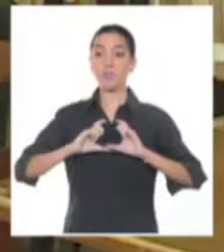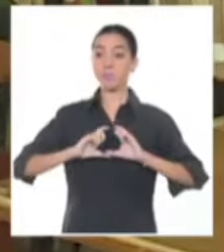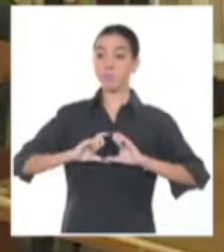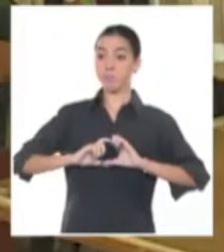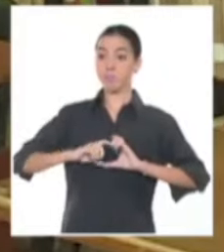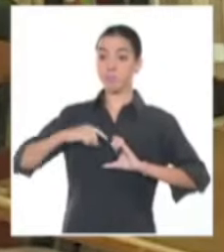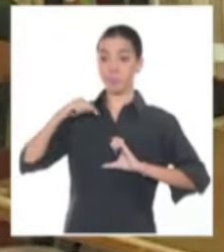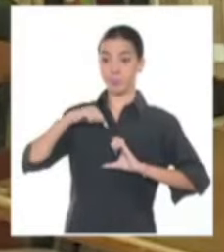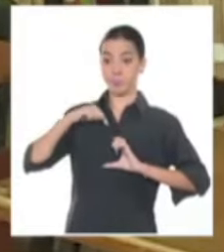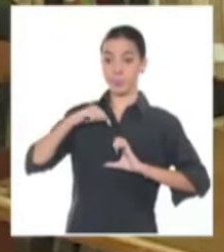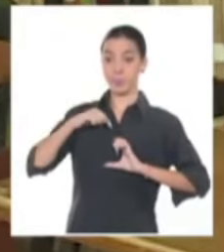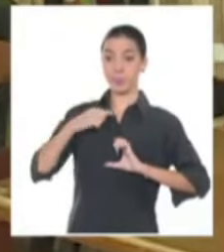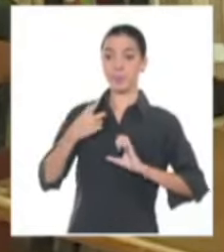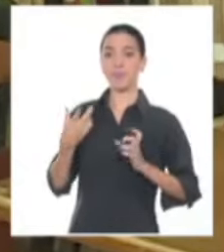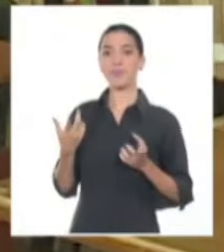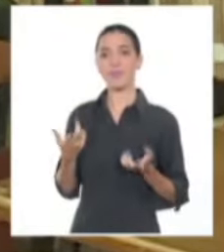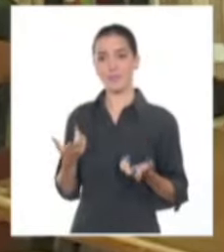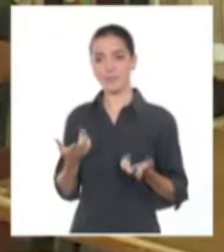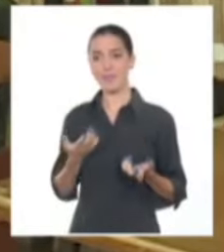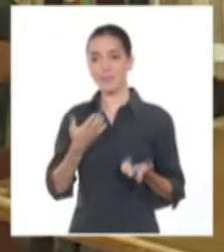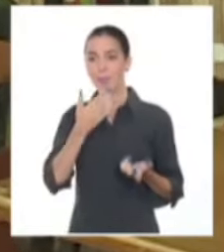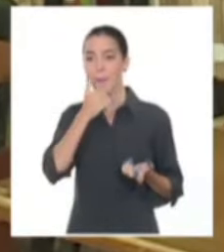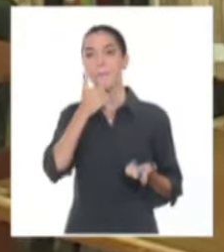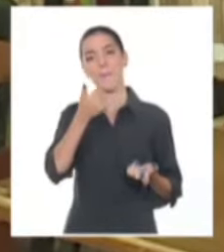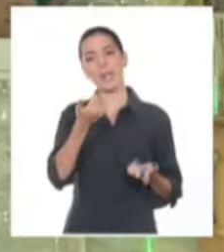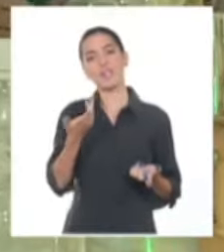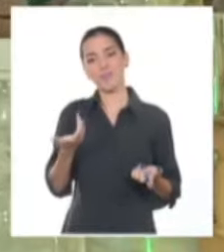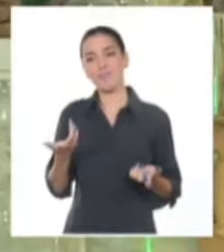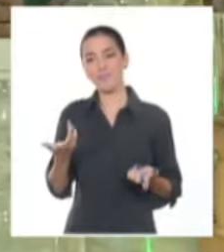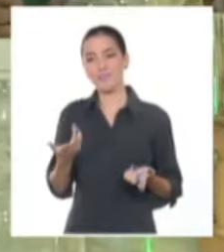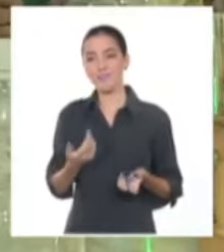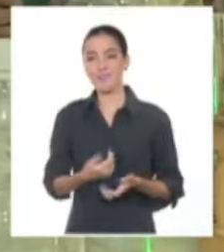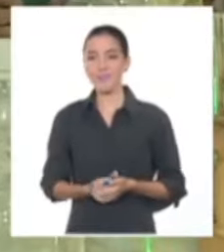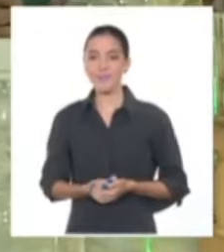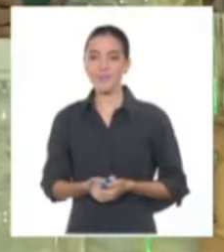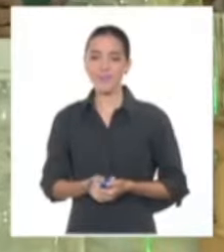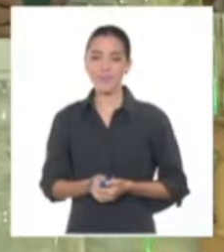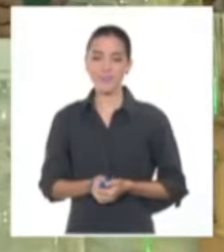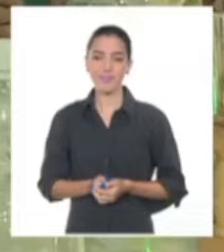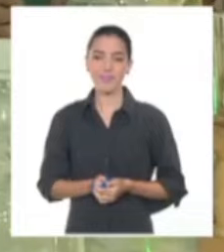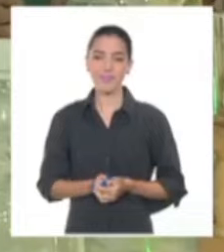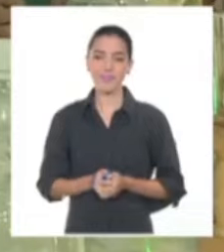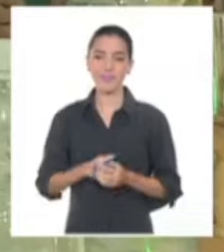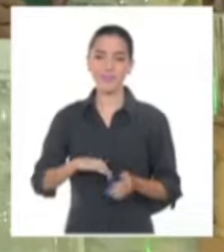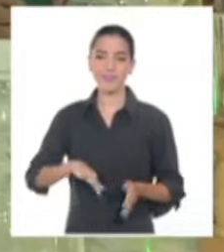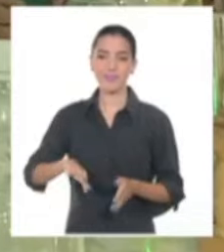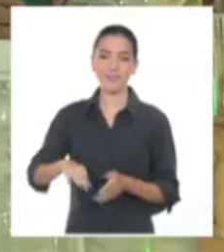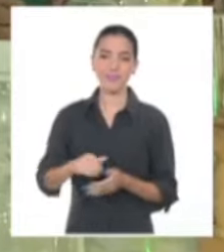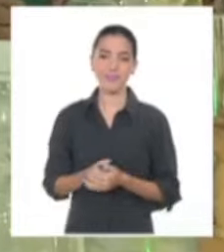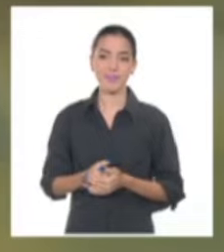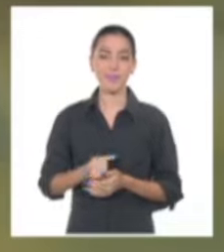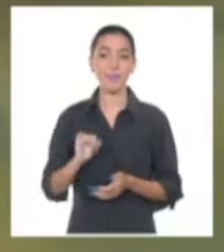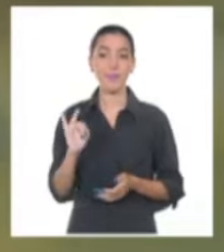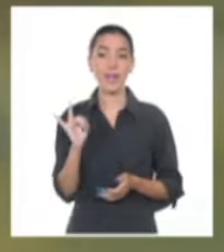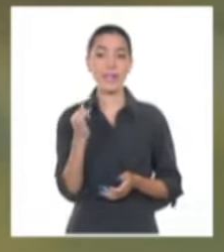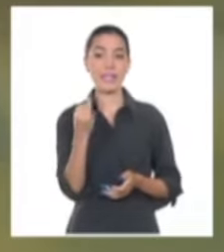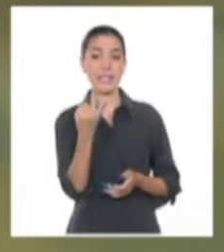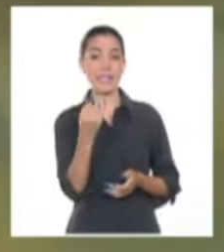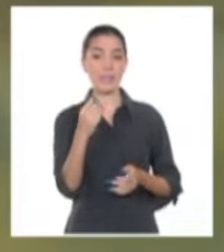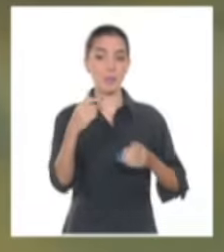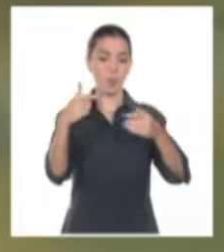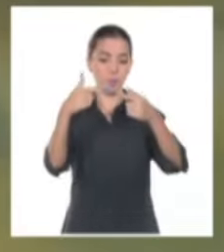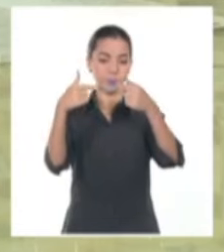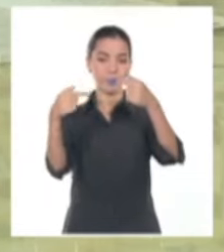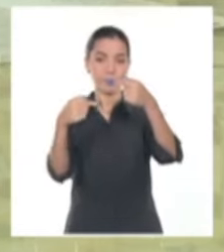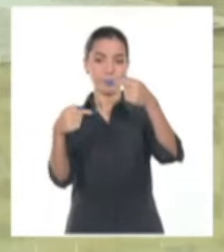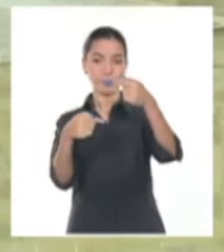son en una copa que se efectuó entre IPBC. Alcanzar el séptimo lugar entre las provincias con potencialidades en concurso